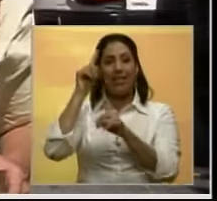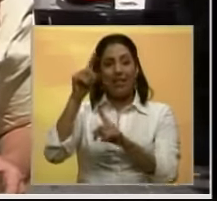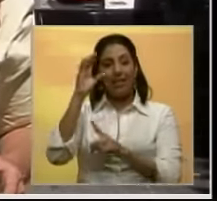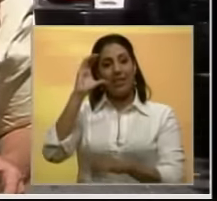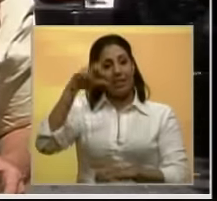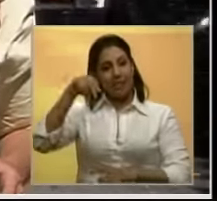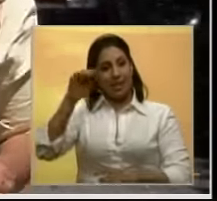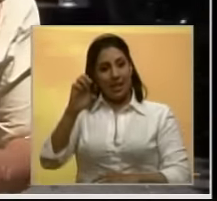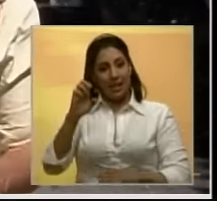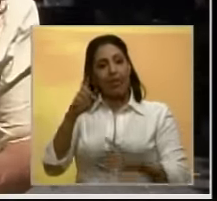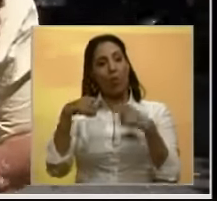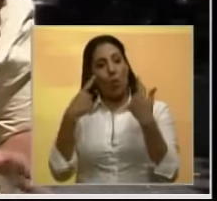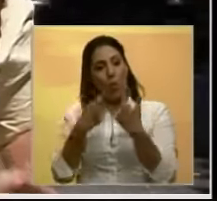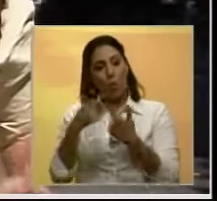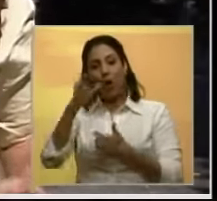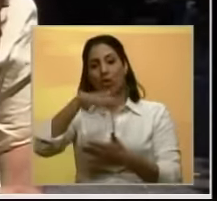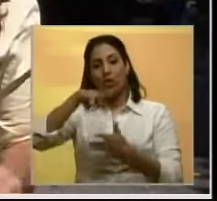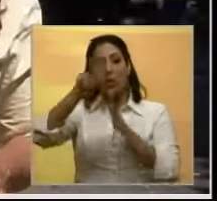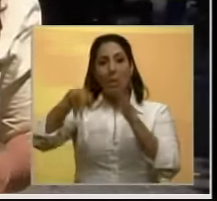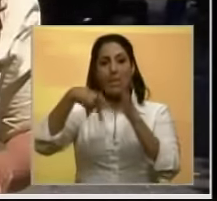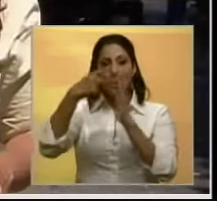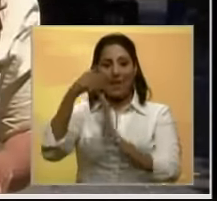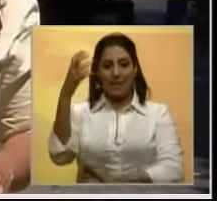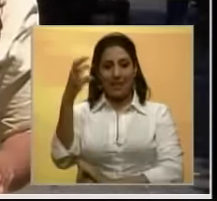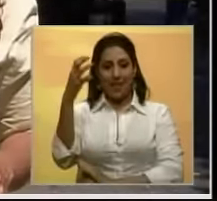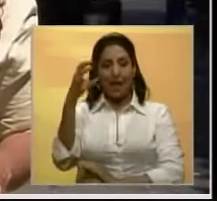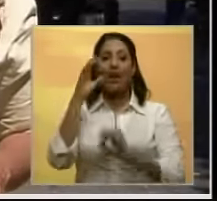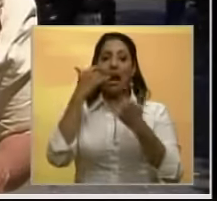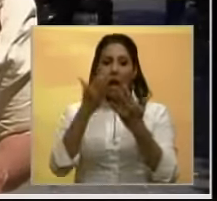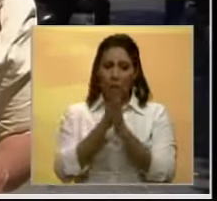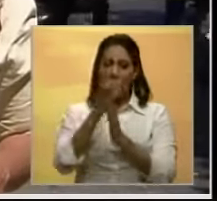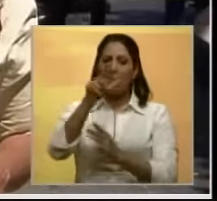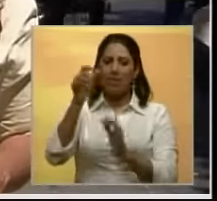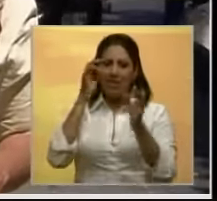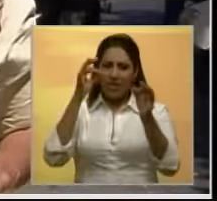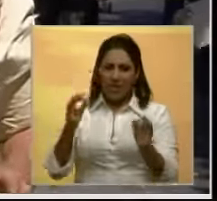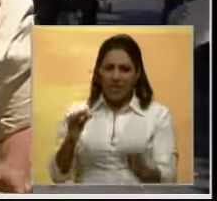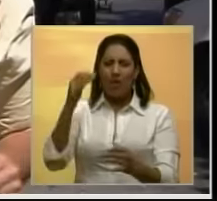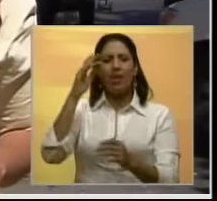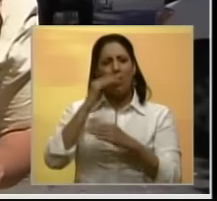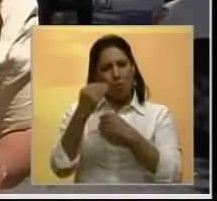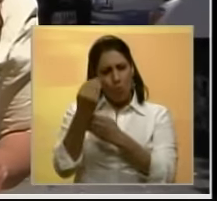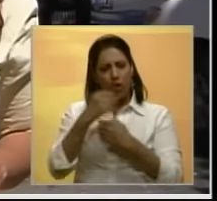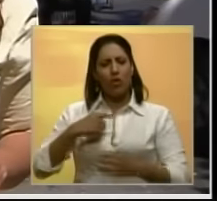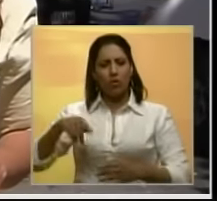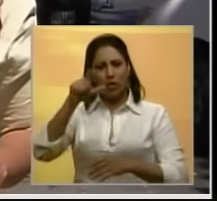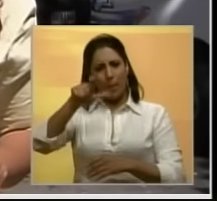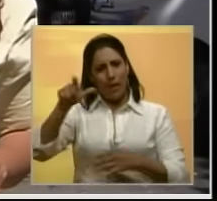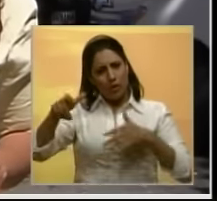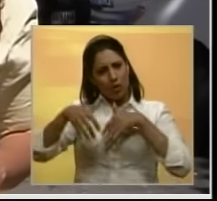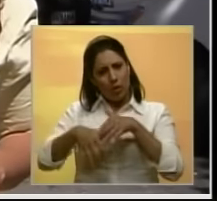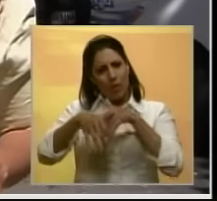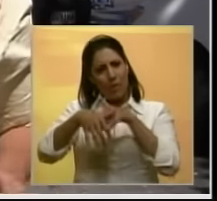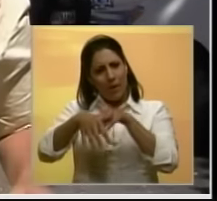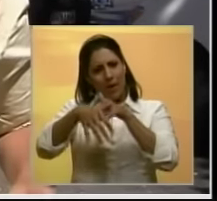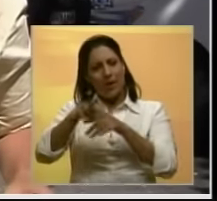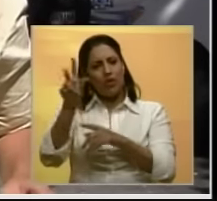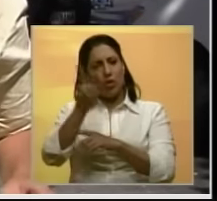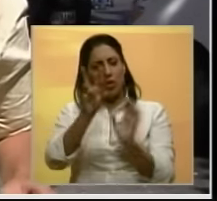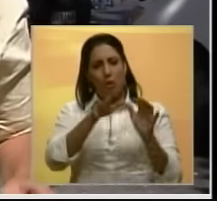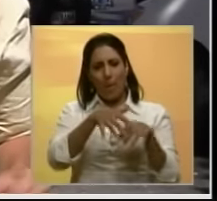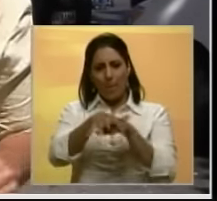Consejo Nacional Electoral en su sede de Plaza Caracas. Asimismo, piden a los funcionarios de seguridad resguarden la integridad de los manifestantes en